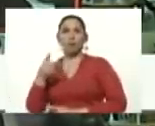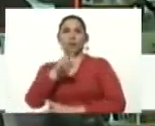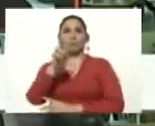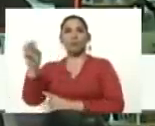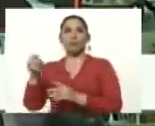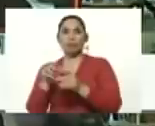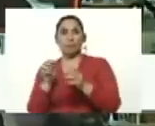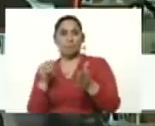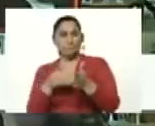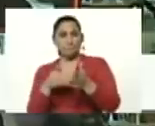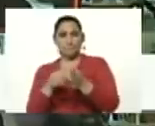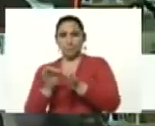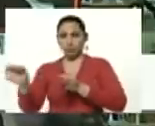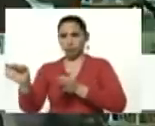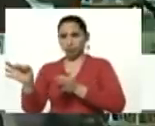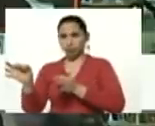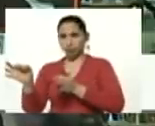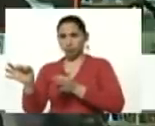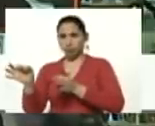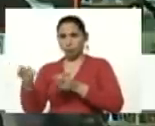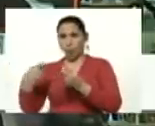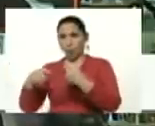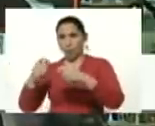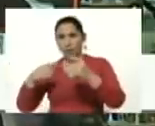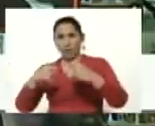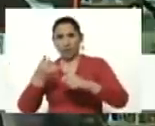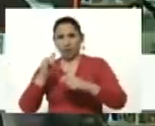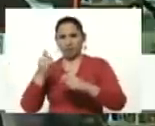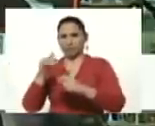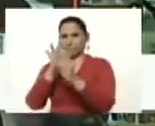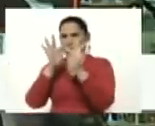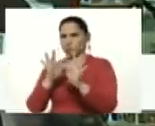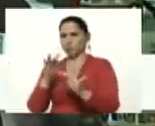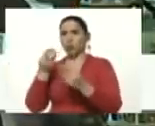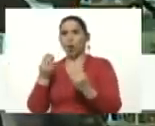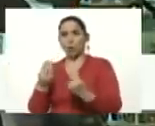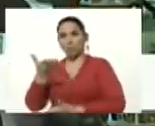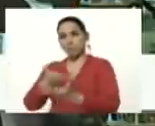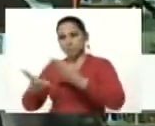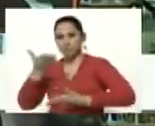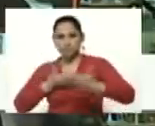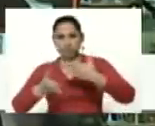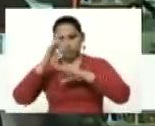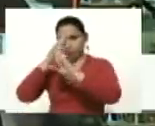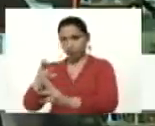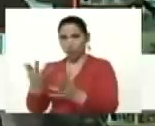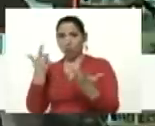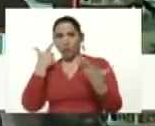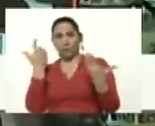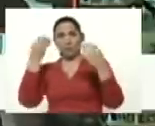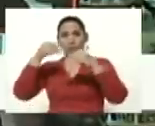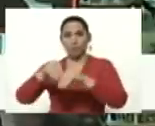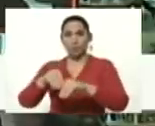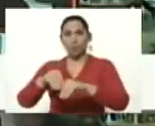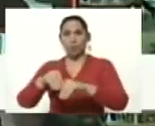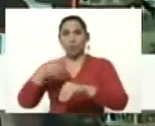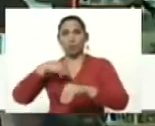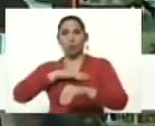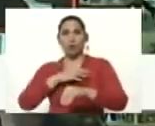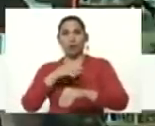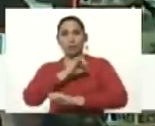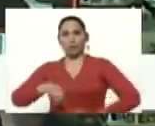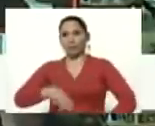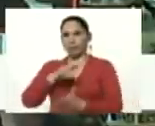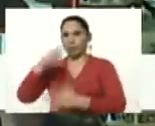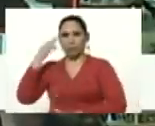mil metros cuadrados de comercio, presidente, hayan de manera solidaria, conjuntamente con nuestra Fuerza Armada, con